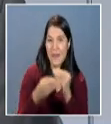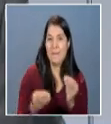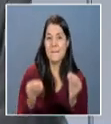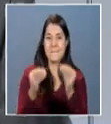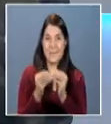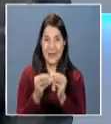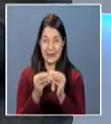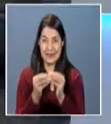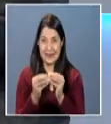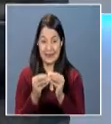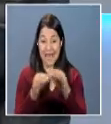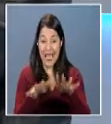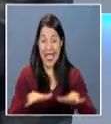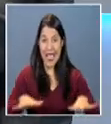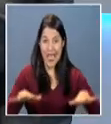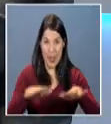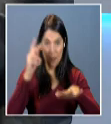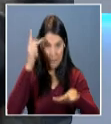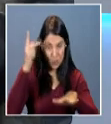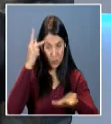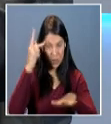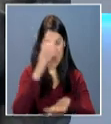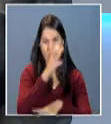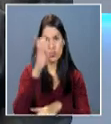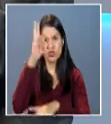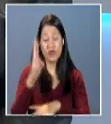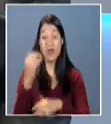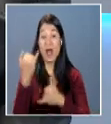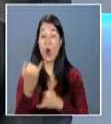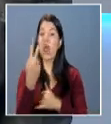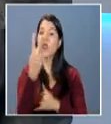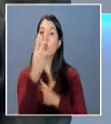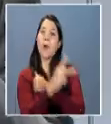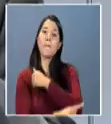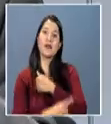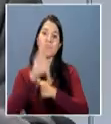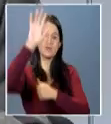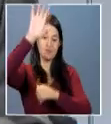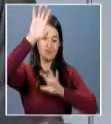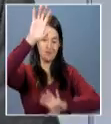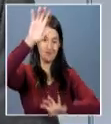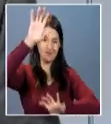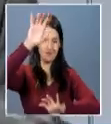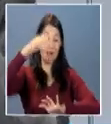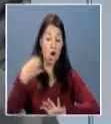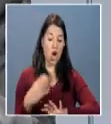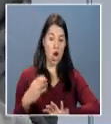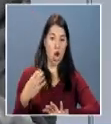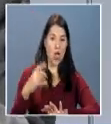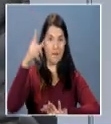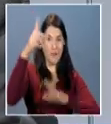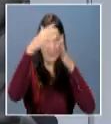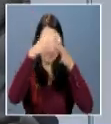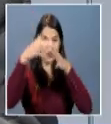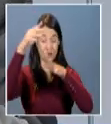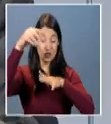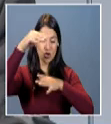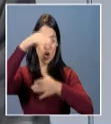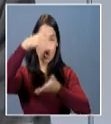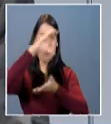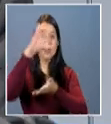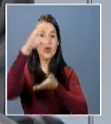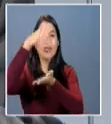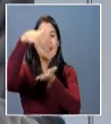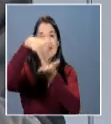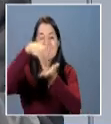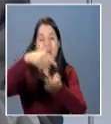esta situación. Costa Rica está en medio de una situación de dos países que nos está afectando y es lo que está generando en gran parte este problema. También hay causas locales y ya las